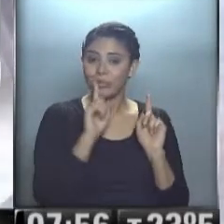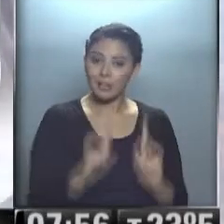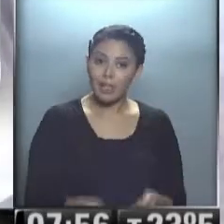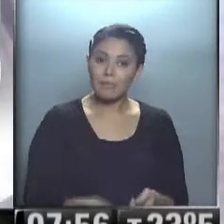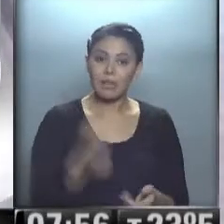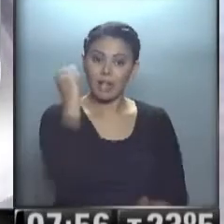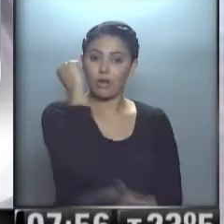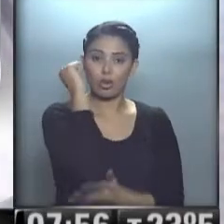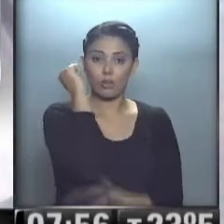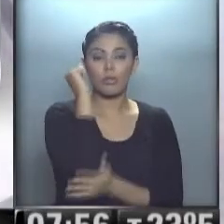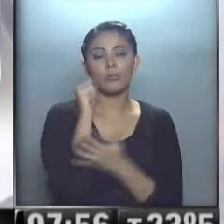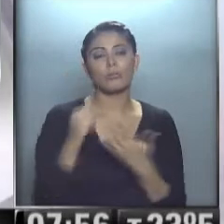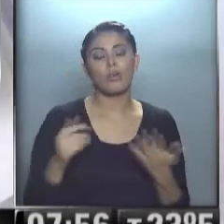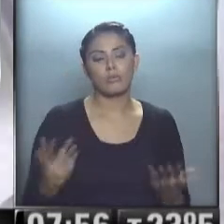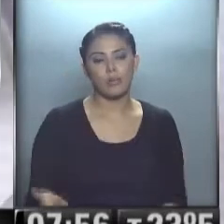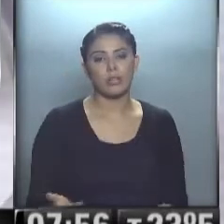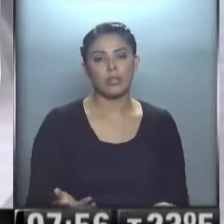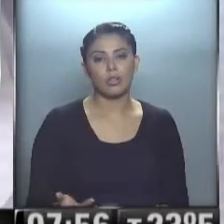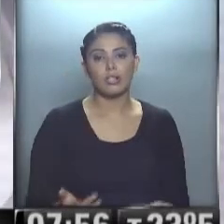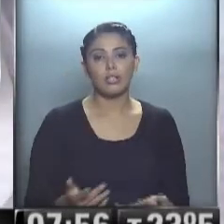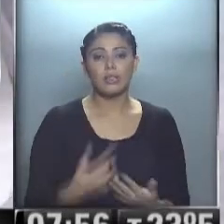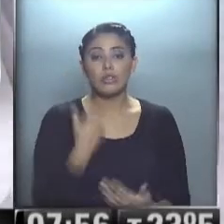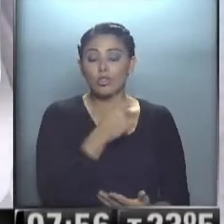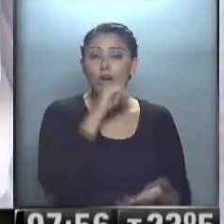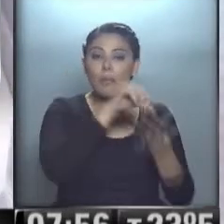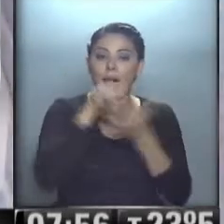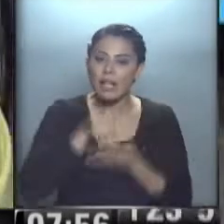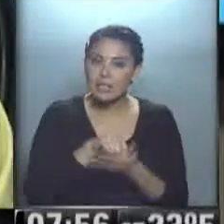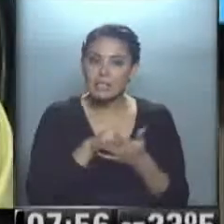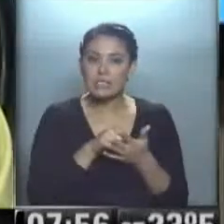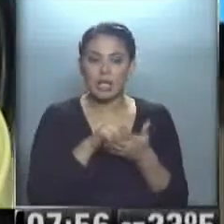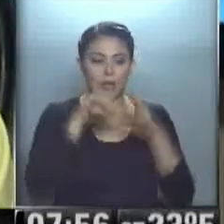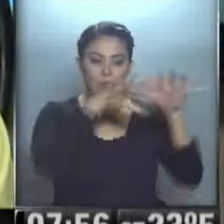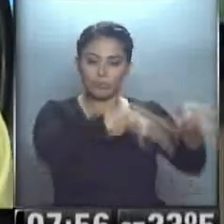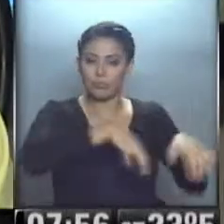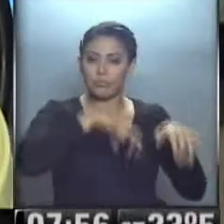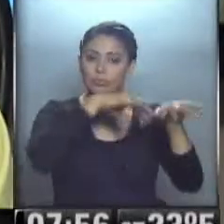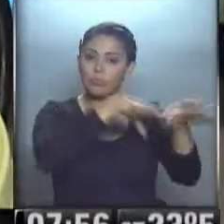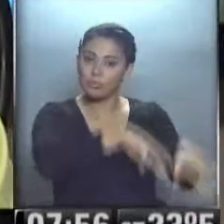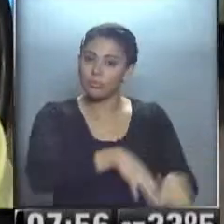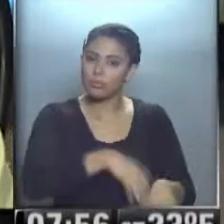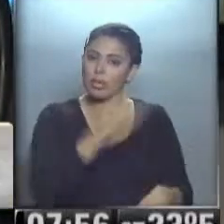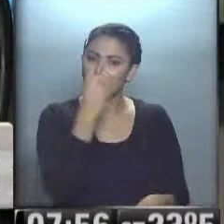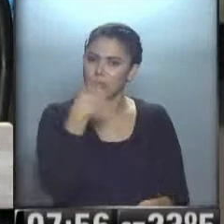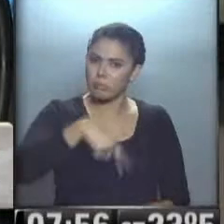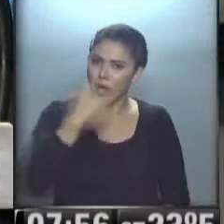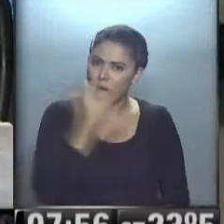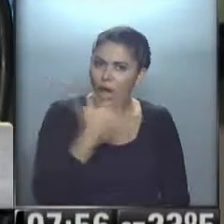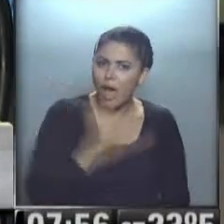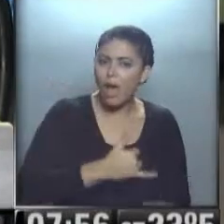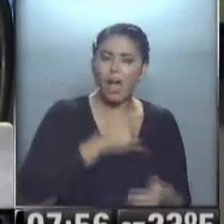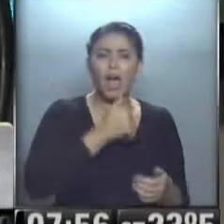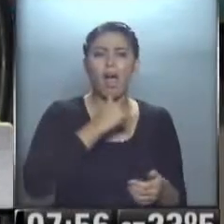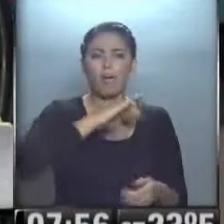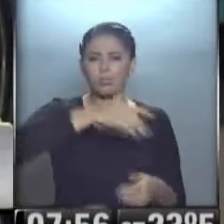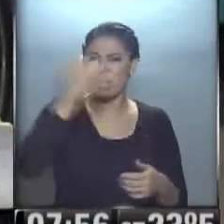de lo económico por supuesto porque somos países agropecuarios ricos en alimentos rico en agua